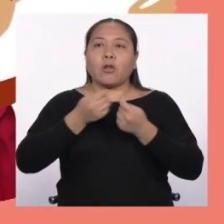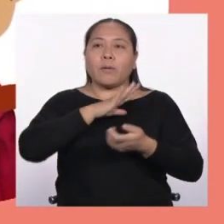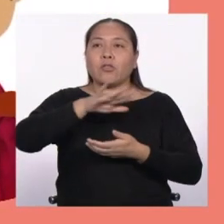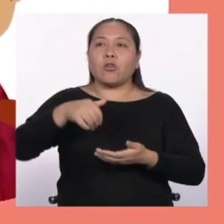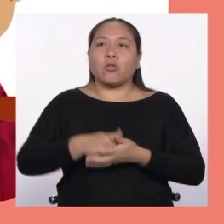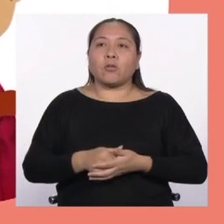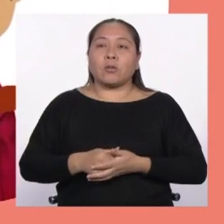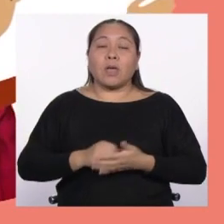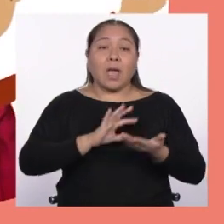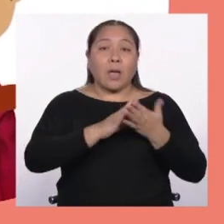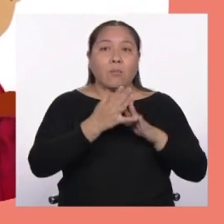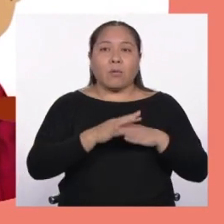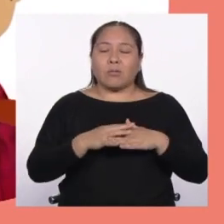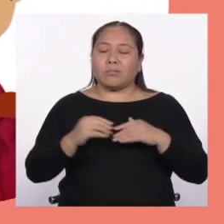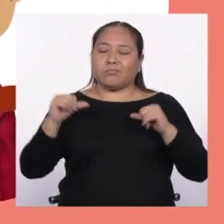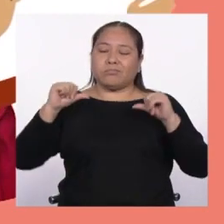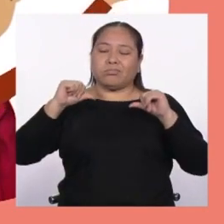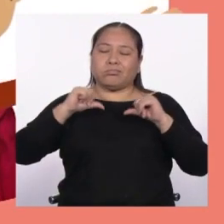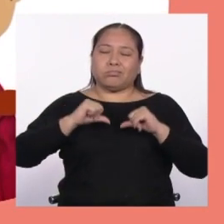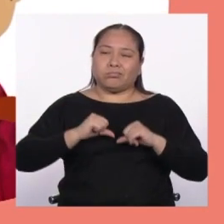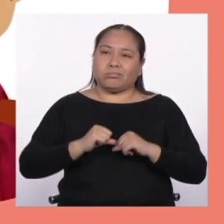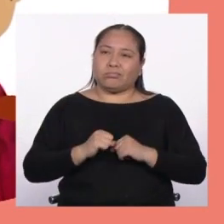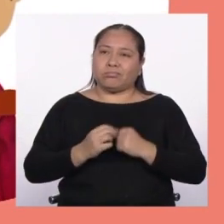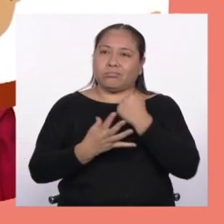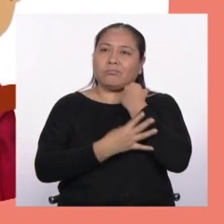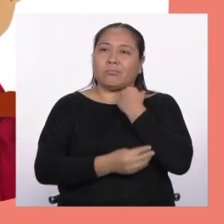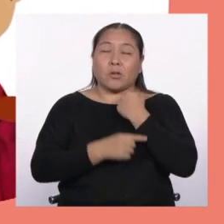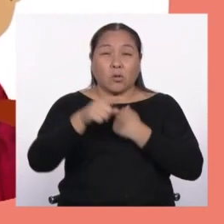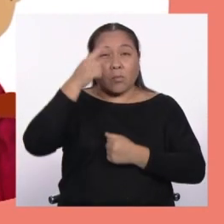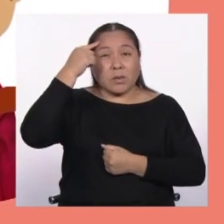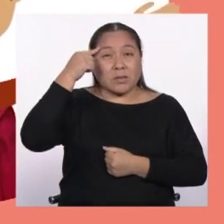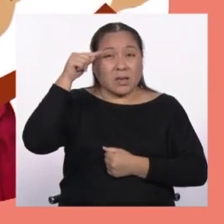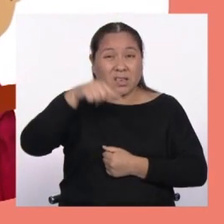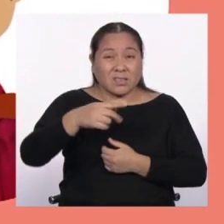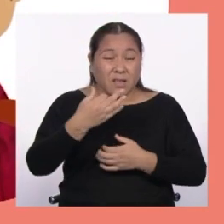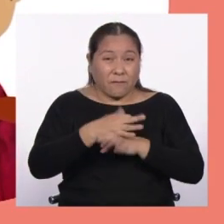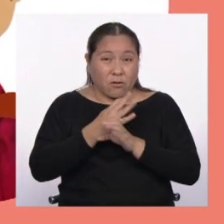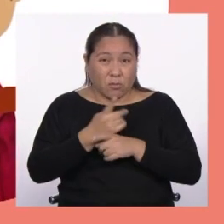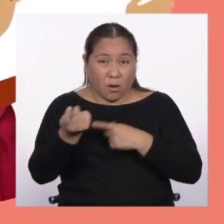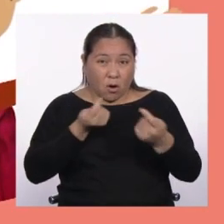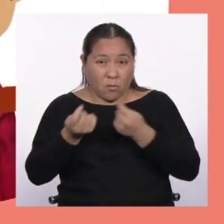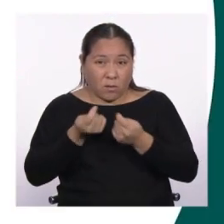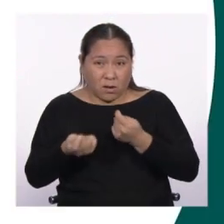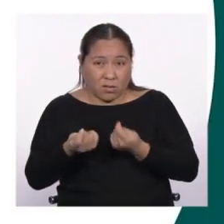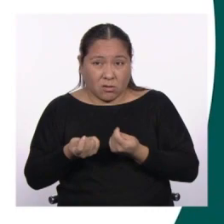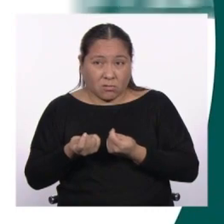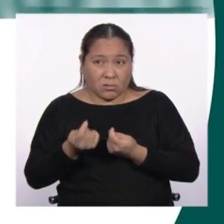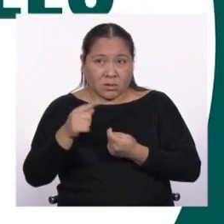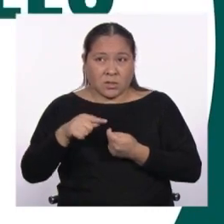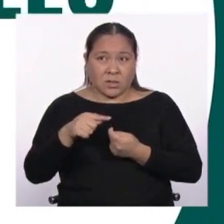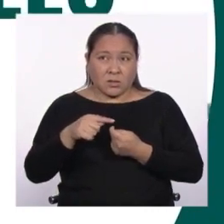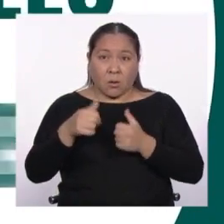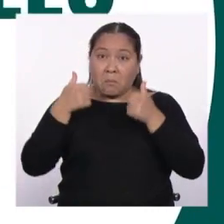pueblo pasaba por una serie de carencias. ¿Crees que esta forma de gobierno hubiese propiciado un correcto desarrollo en los